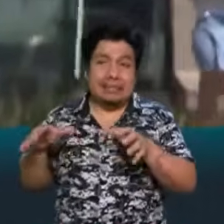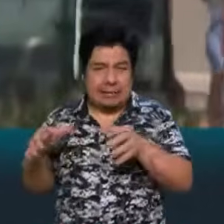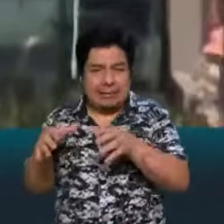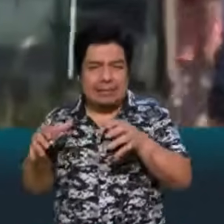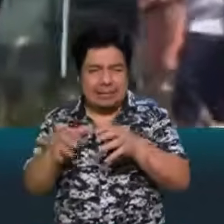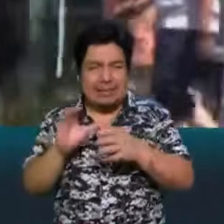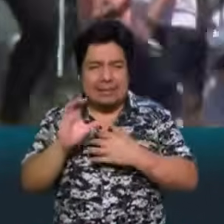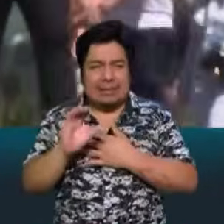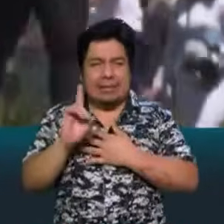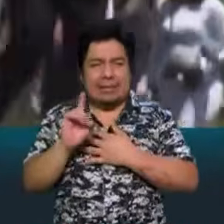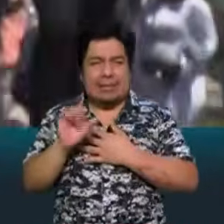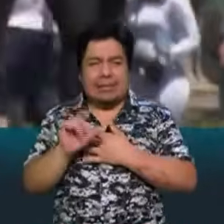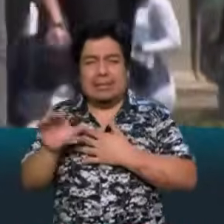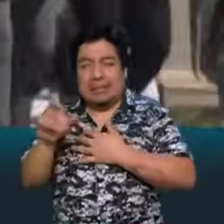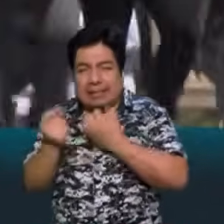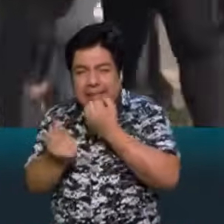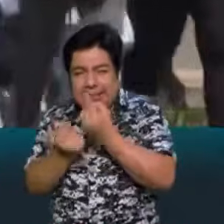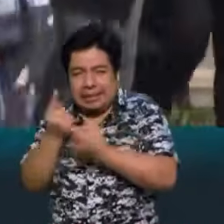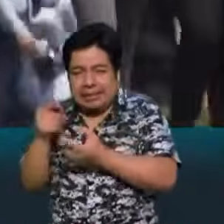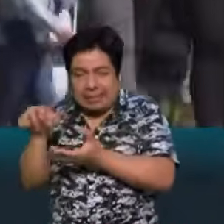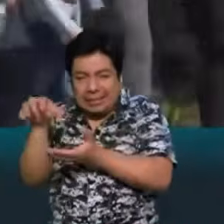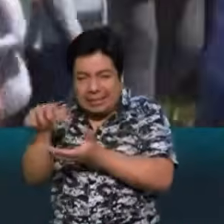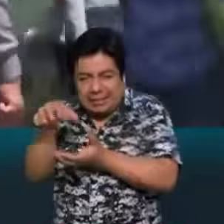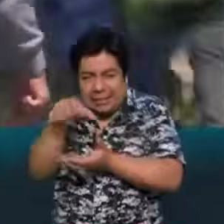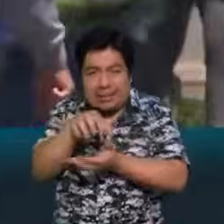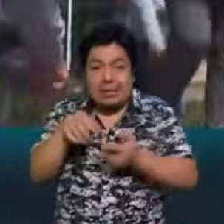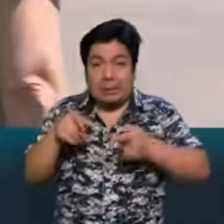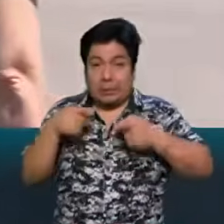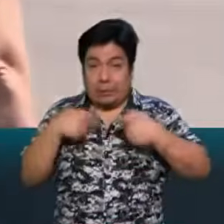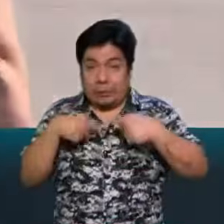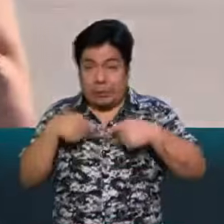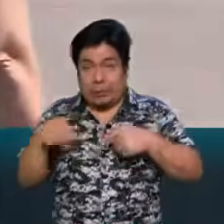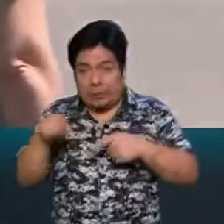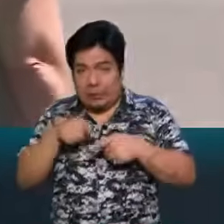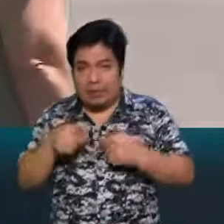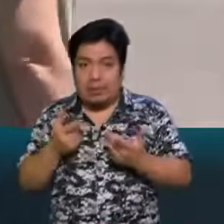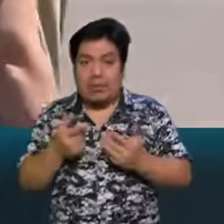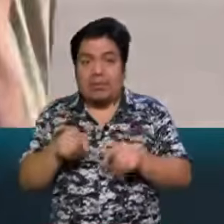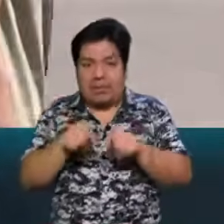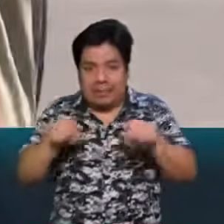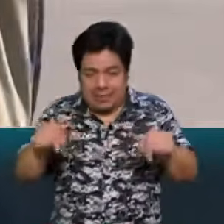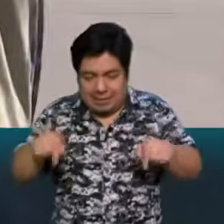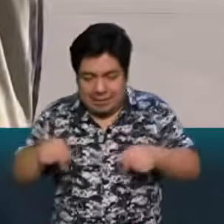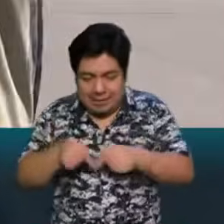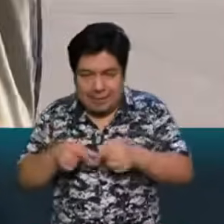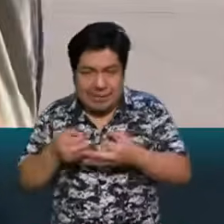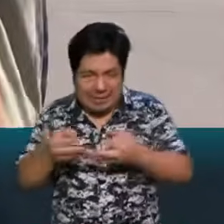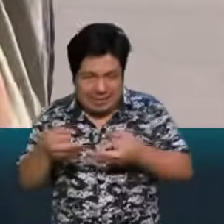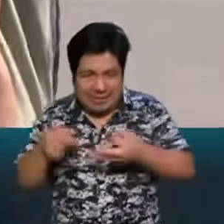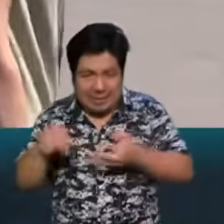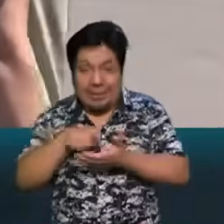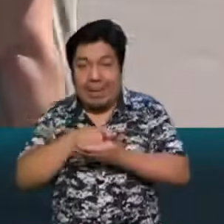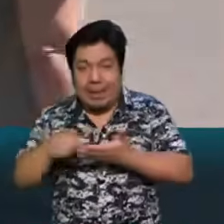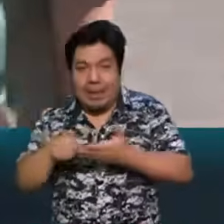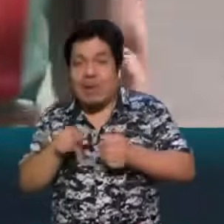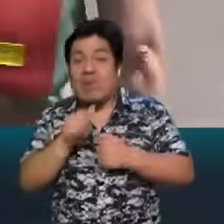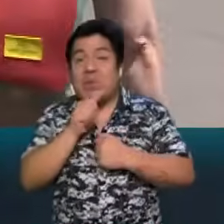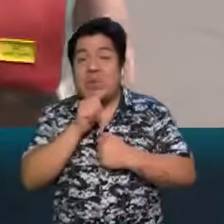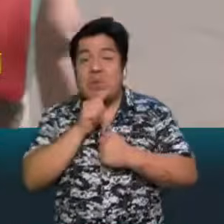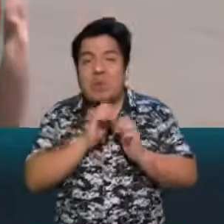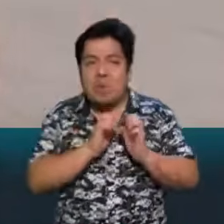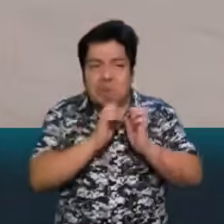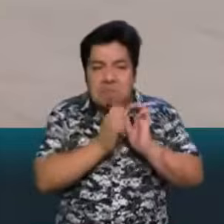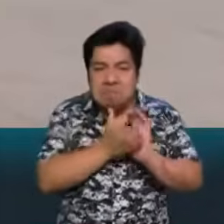de la ciudad, donde gente que tiene predios o que ha adquirido predios y no construye en